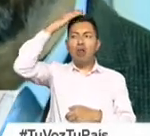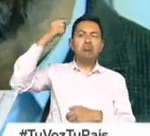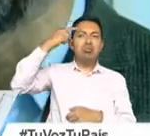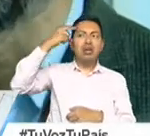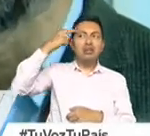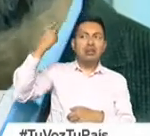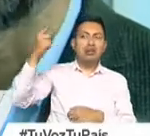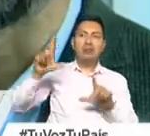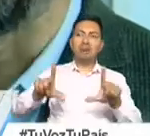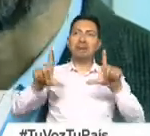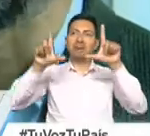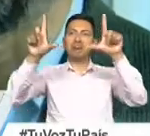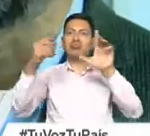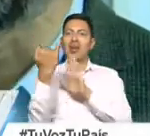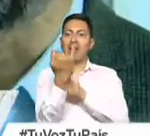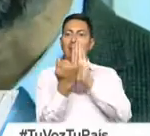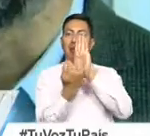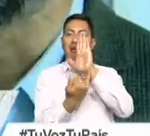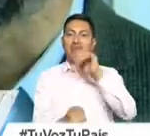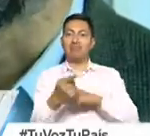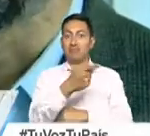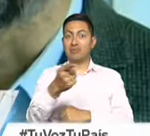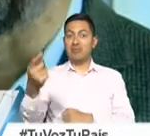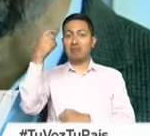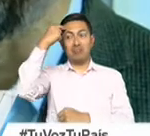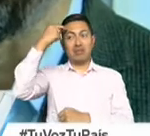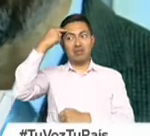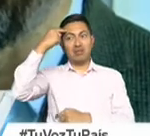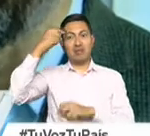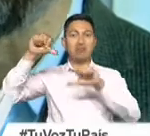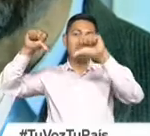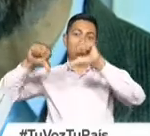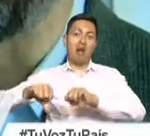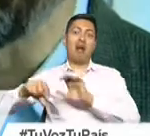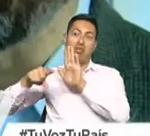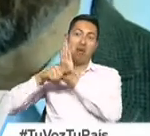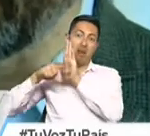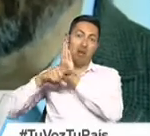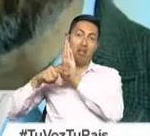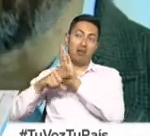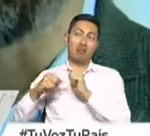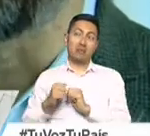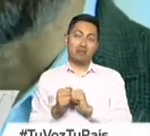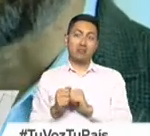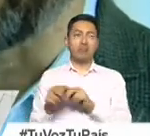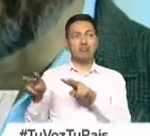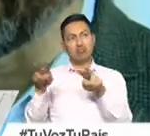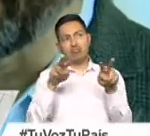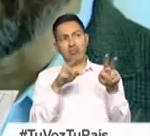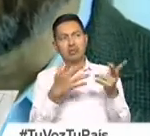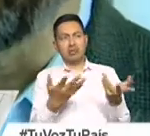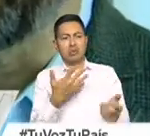Creo que las preocupaciones de los artistas sobre el presidente de Estados Unidos pueden ser tomadas en cuenta.